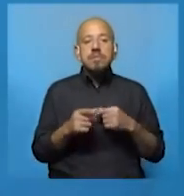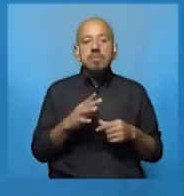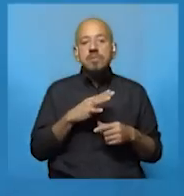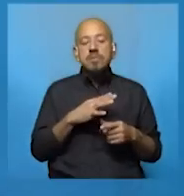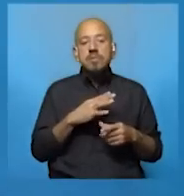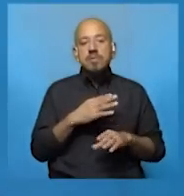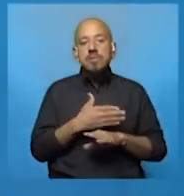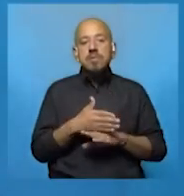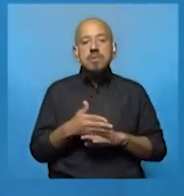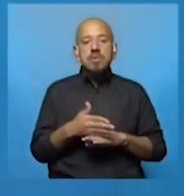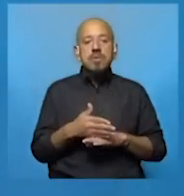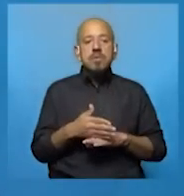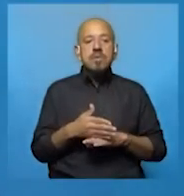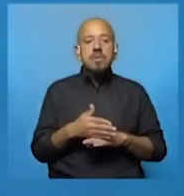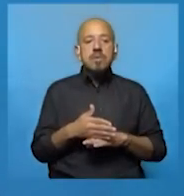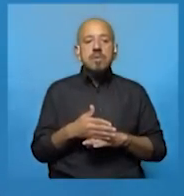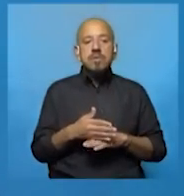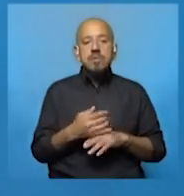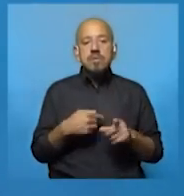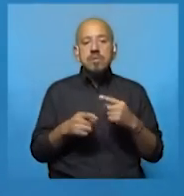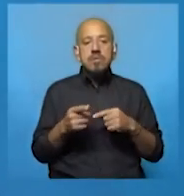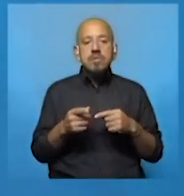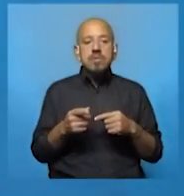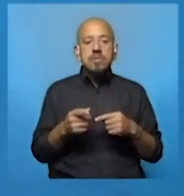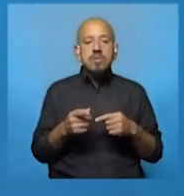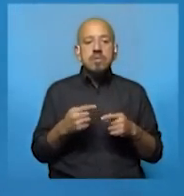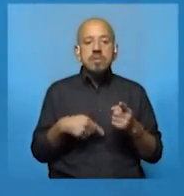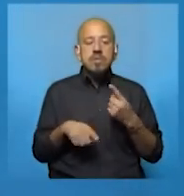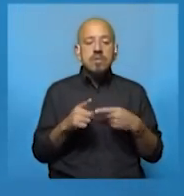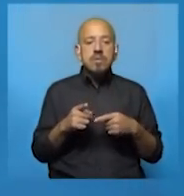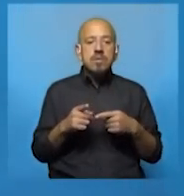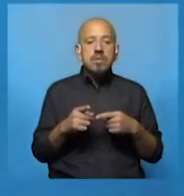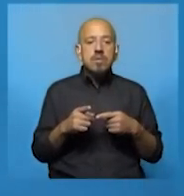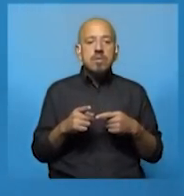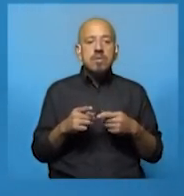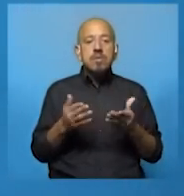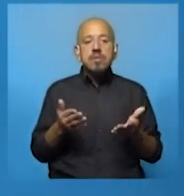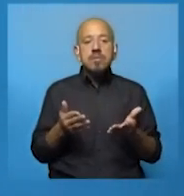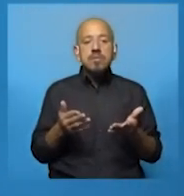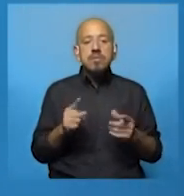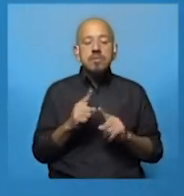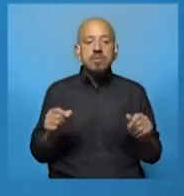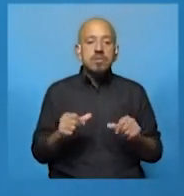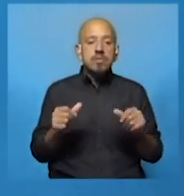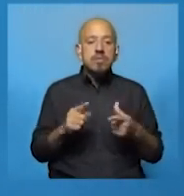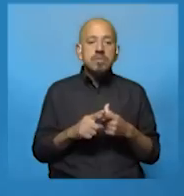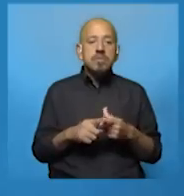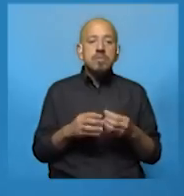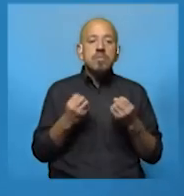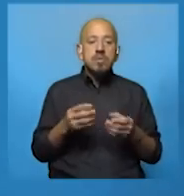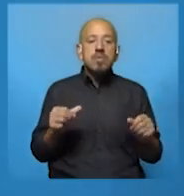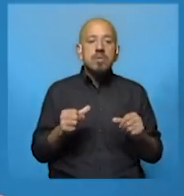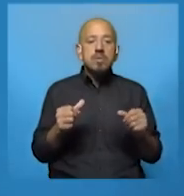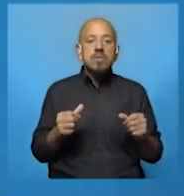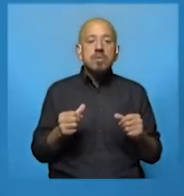deseadas evidentemente repercusiones Pero y sin embargo no se hace Por qué no se hace